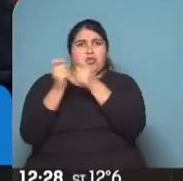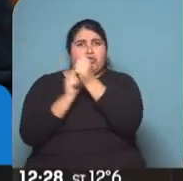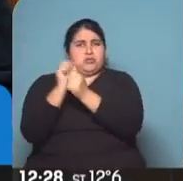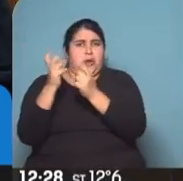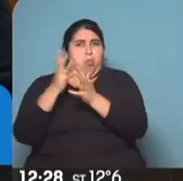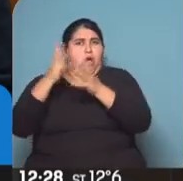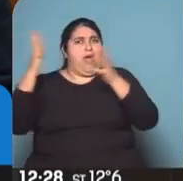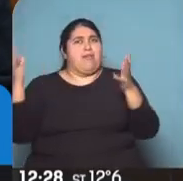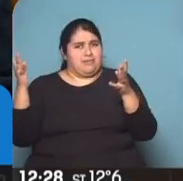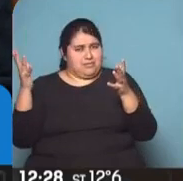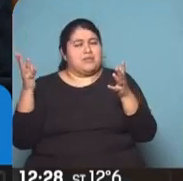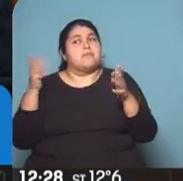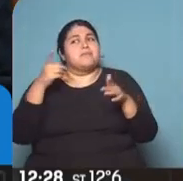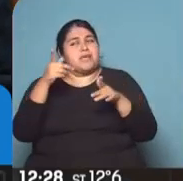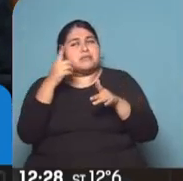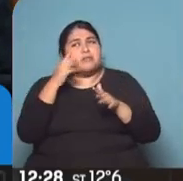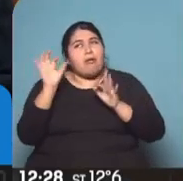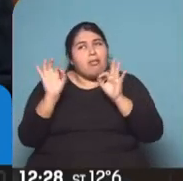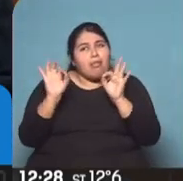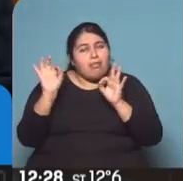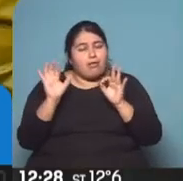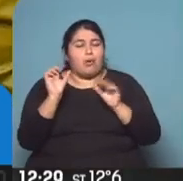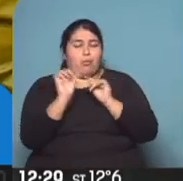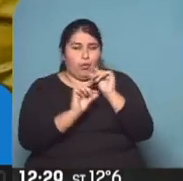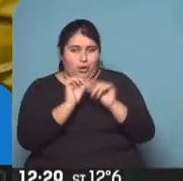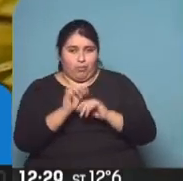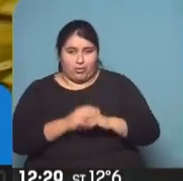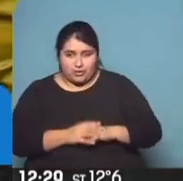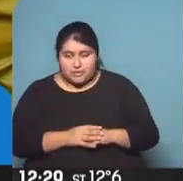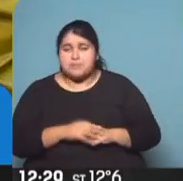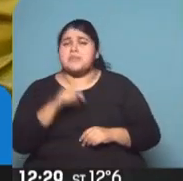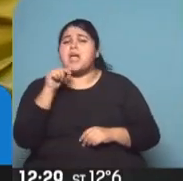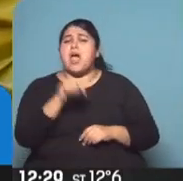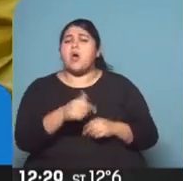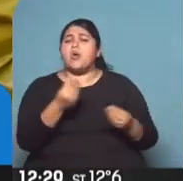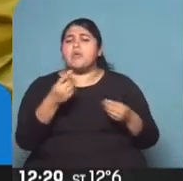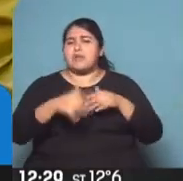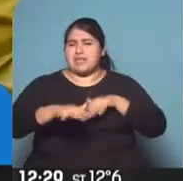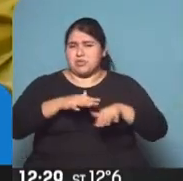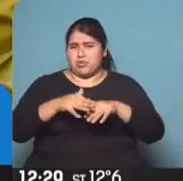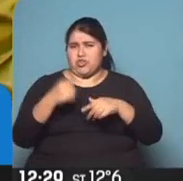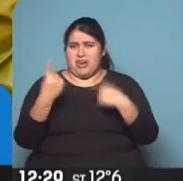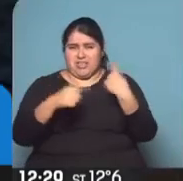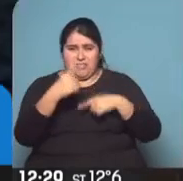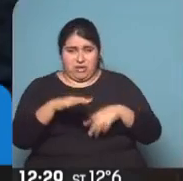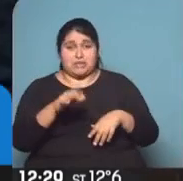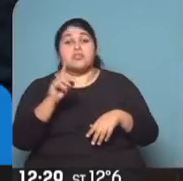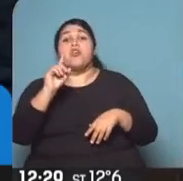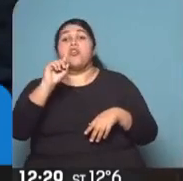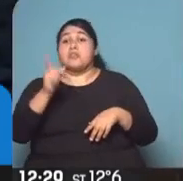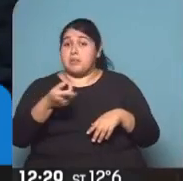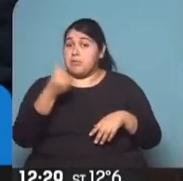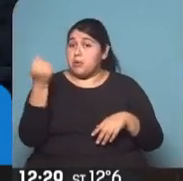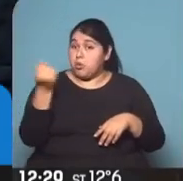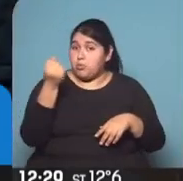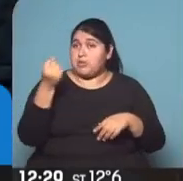es fundamental tarea de analizar lo industrial bueno ahora tiene que ser refrendado por los parlamentos de los que también el